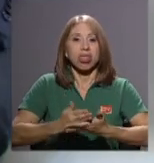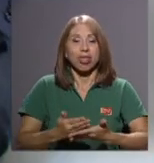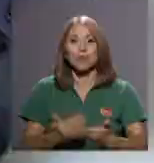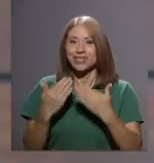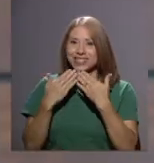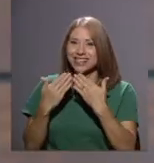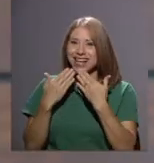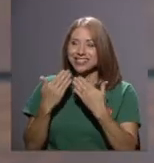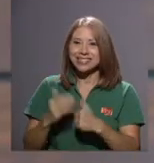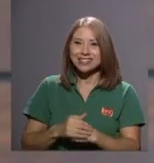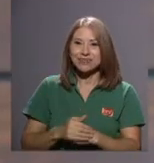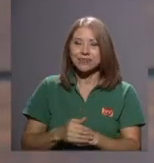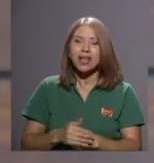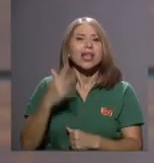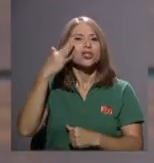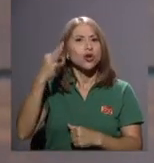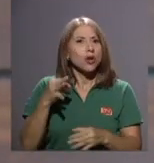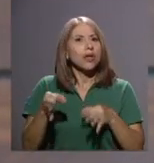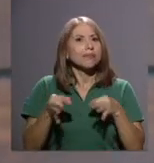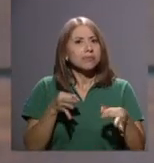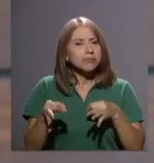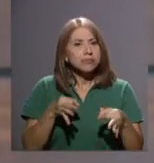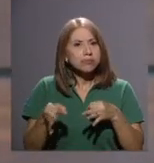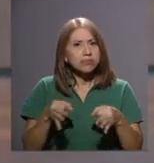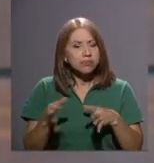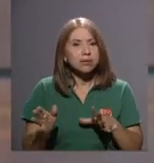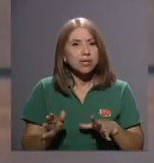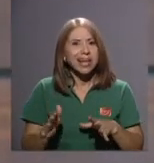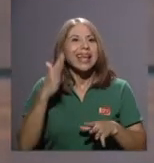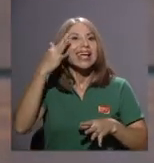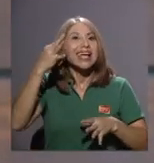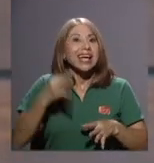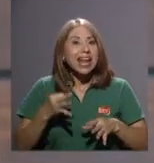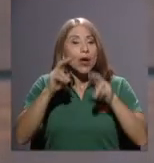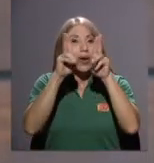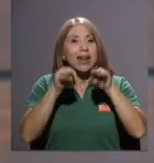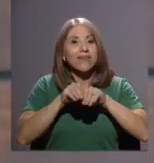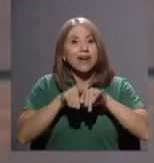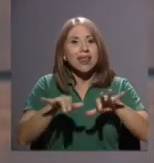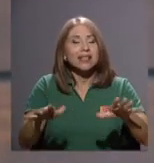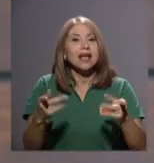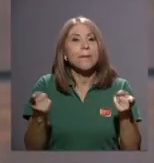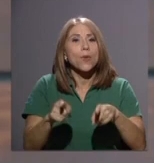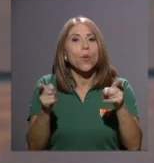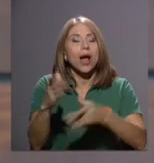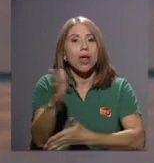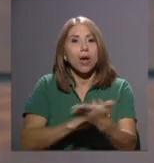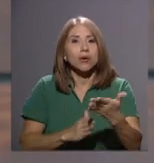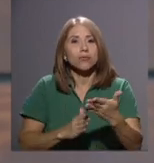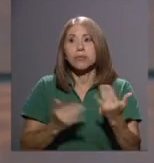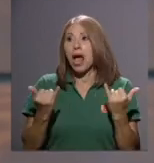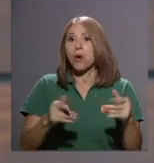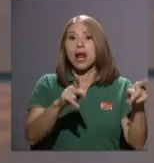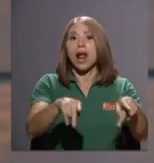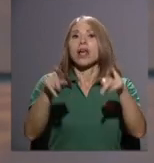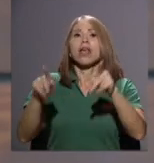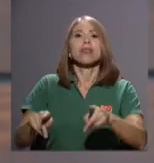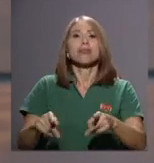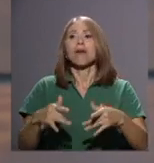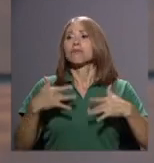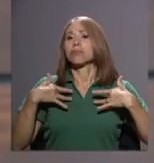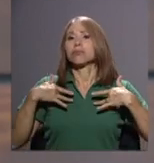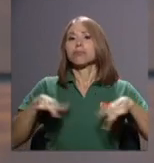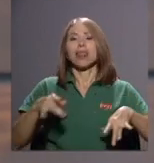es verdaderamente muy ilustrativo y hay algo que creo que las redes han provocado, y es que la gente se dé la licencia de decir lo que quiera sin